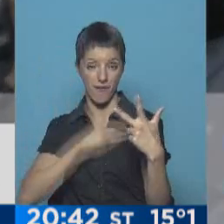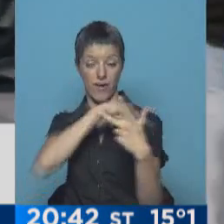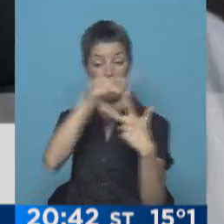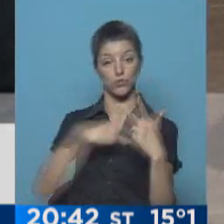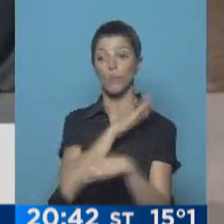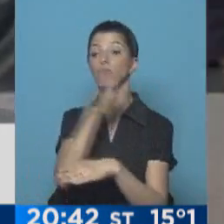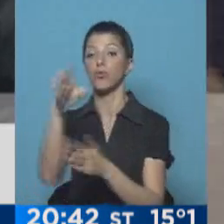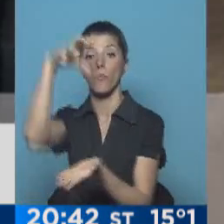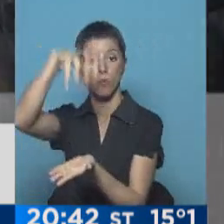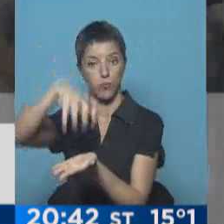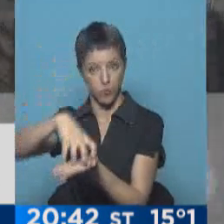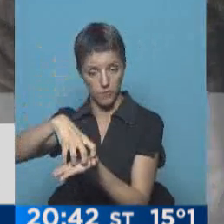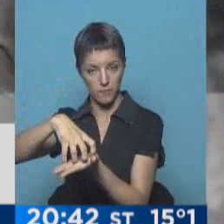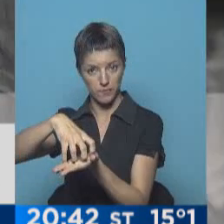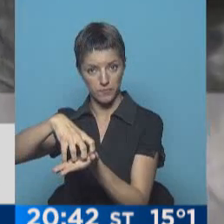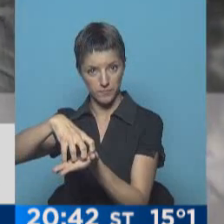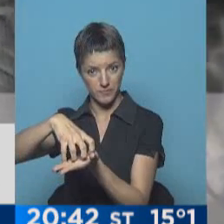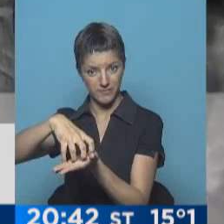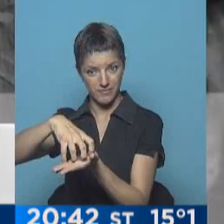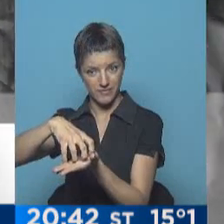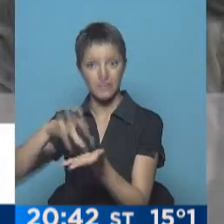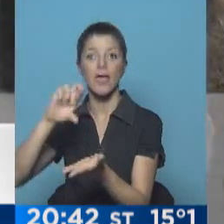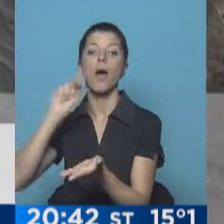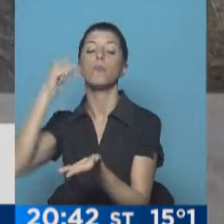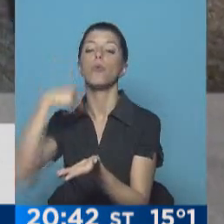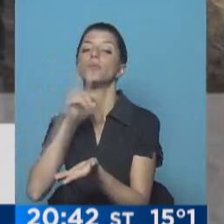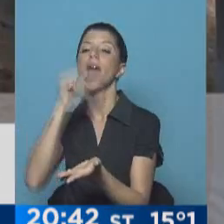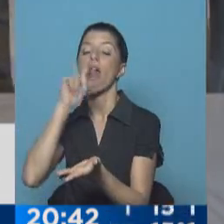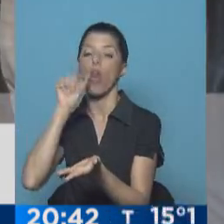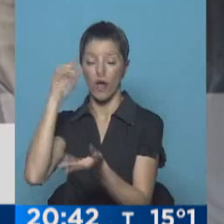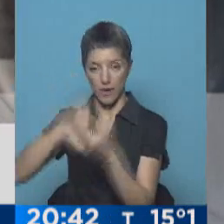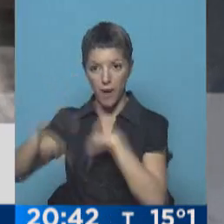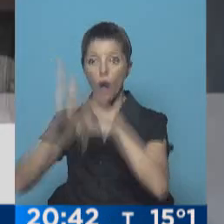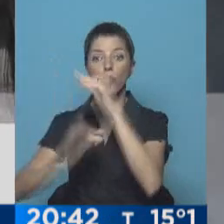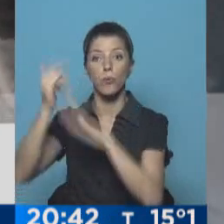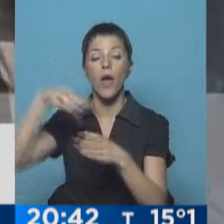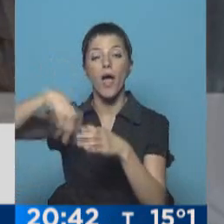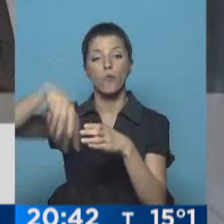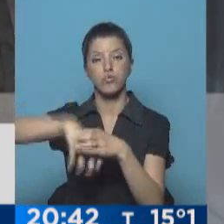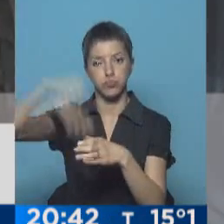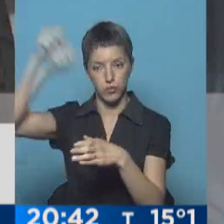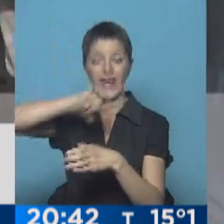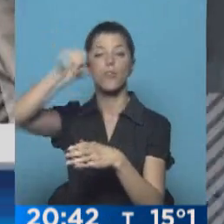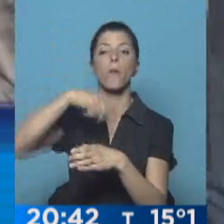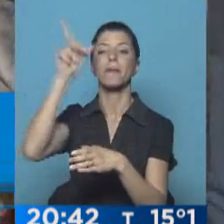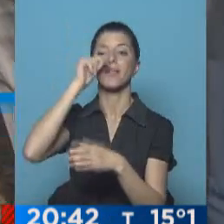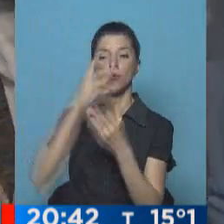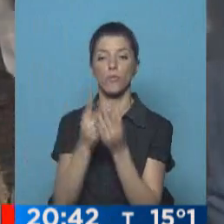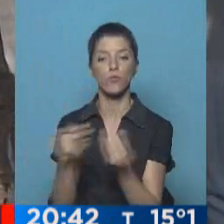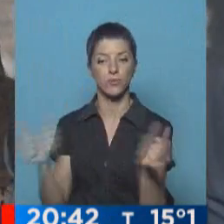la planta de Punta Loyola, donde se construirá la terminal de hidrocarburos líquidos derivados del petróleo.